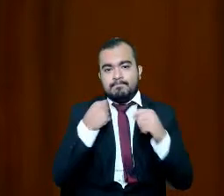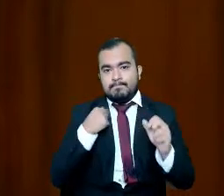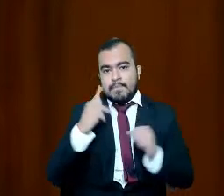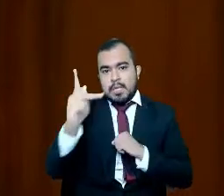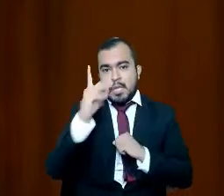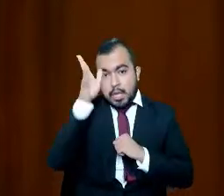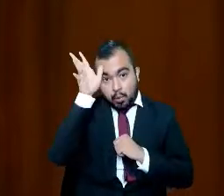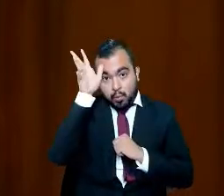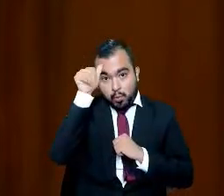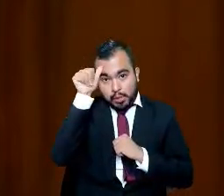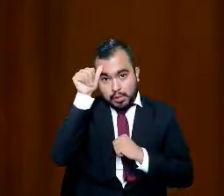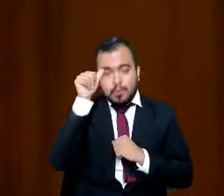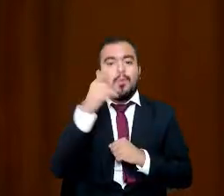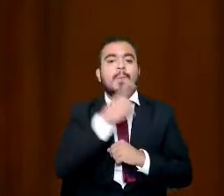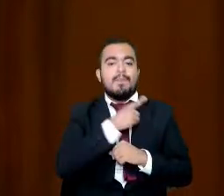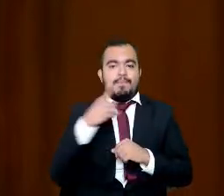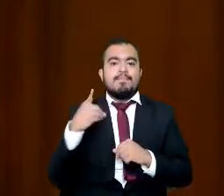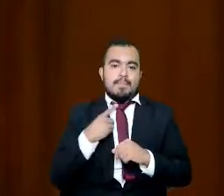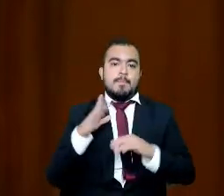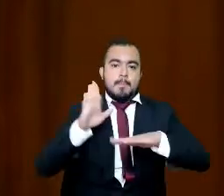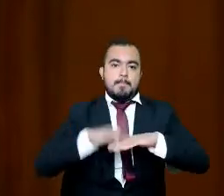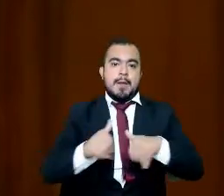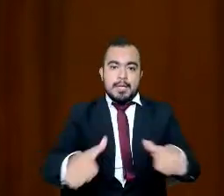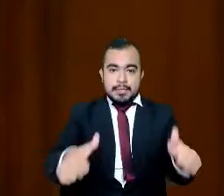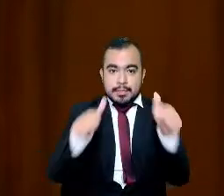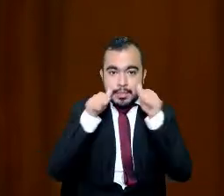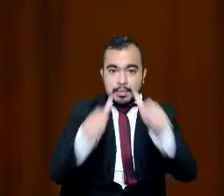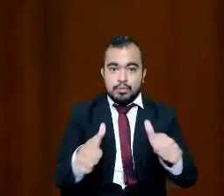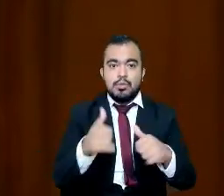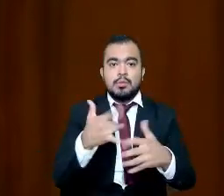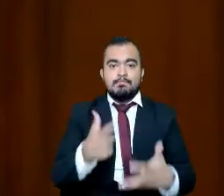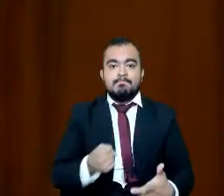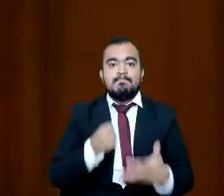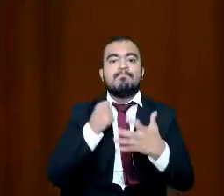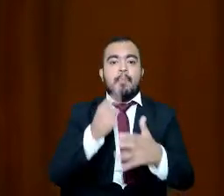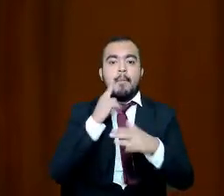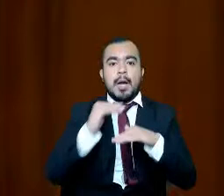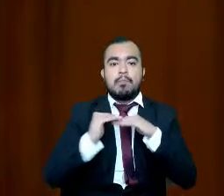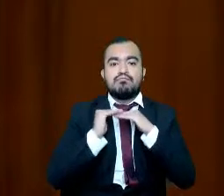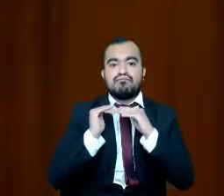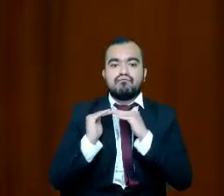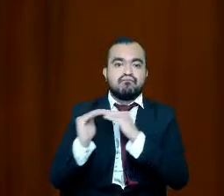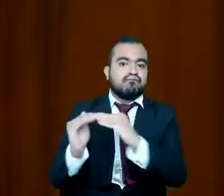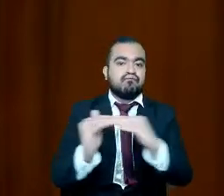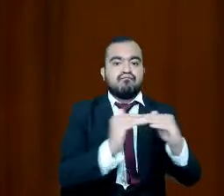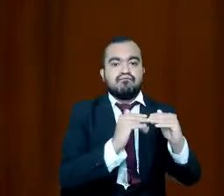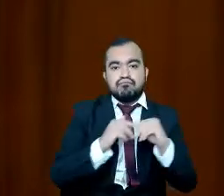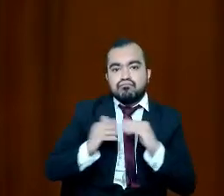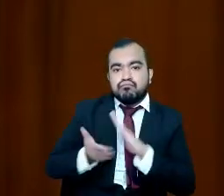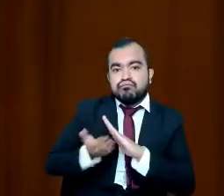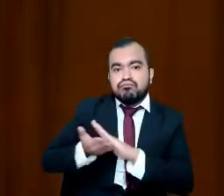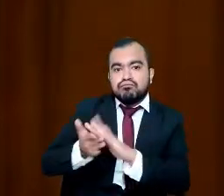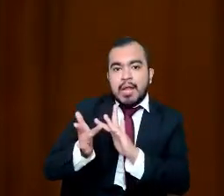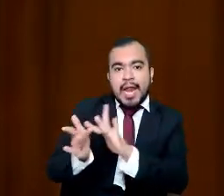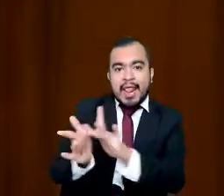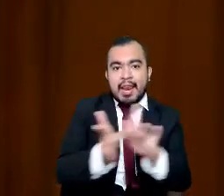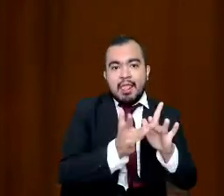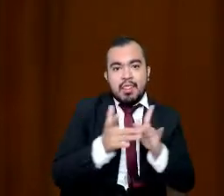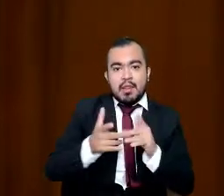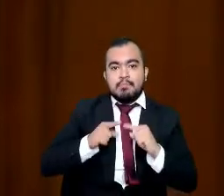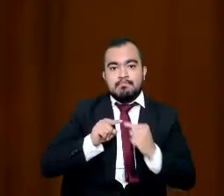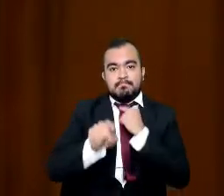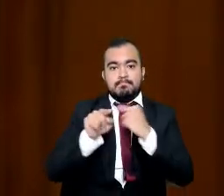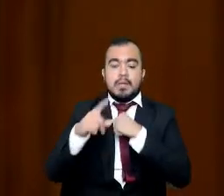que ponerle más atención, destinar los recursos para levantar la red. Ese es el propósito que se busca